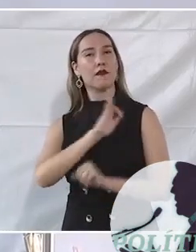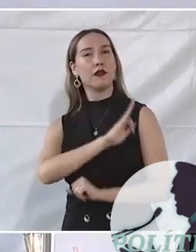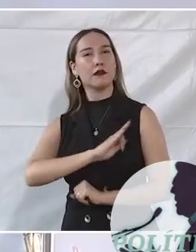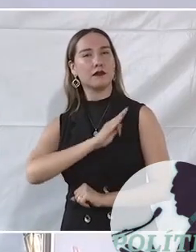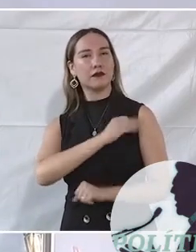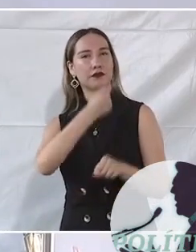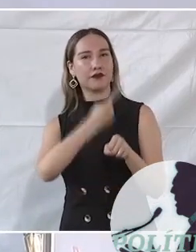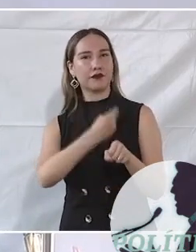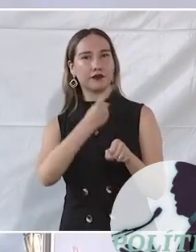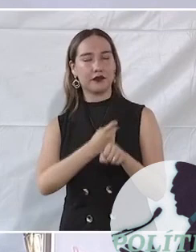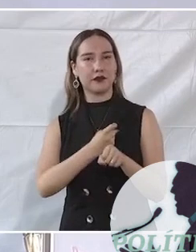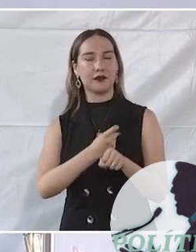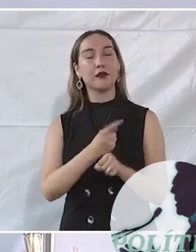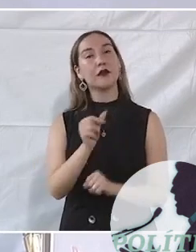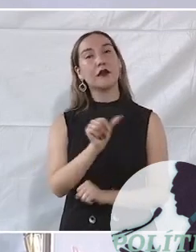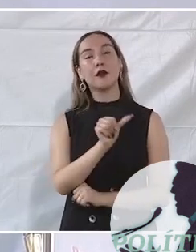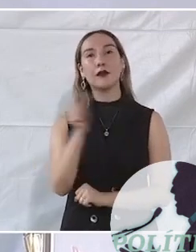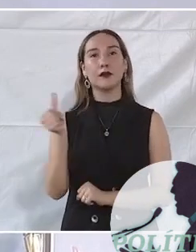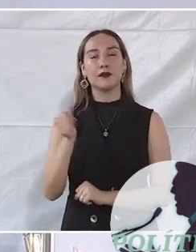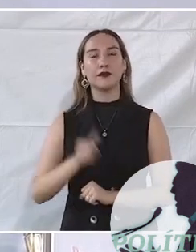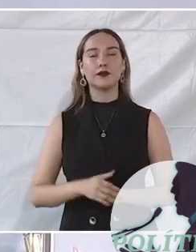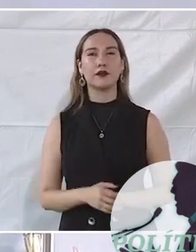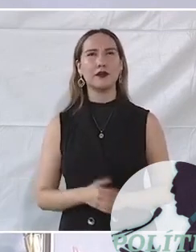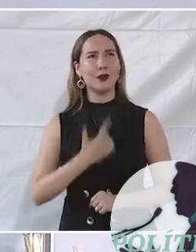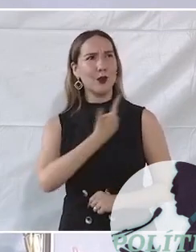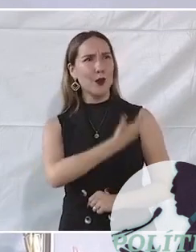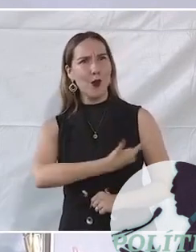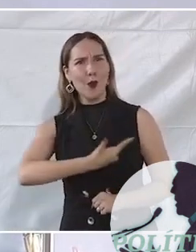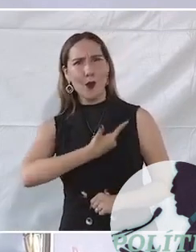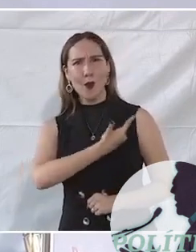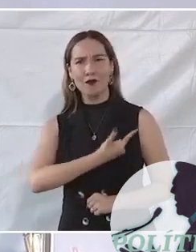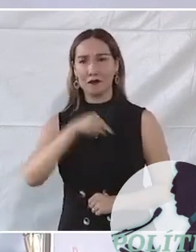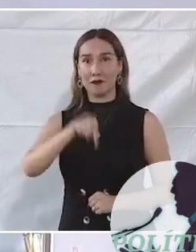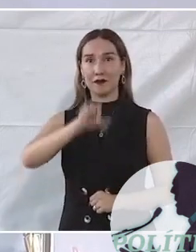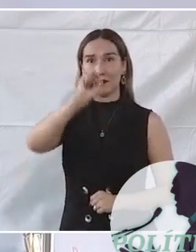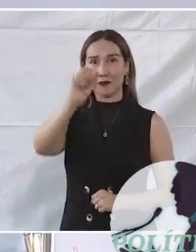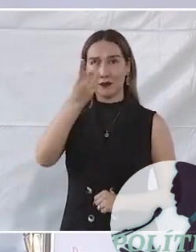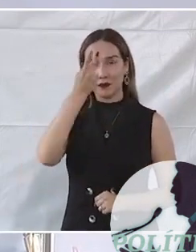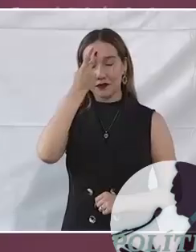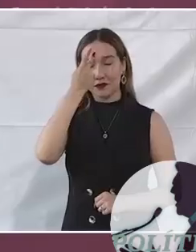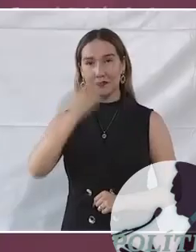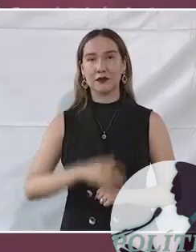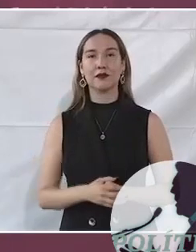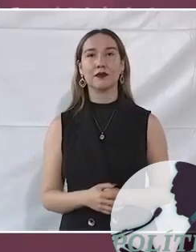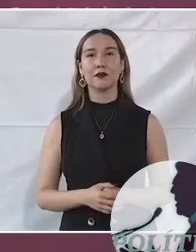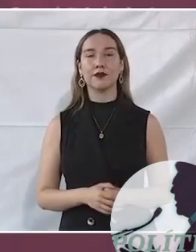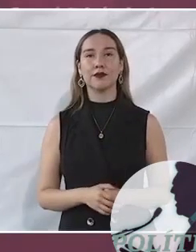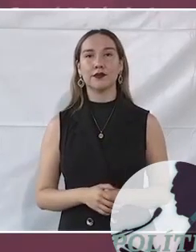También me da mucho gusto que aquí en San Luis Potosí, porque no en todos los